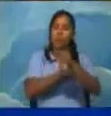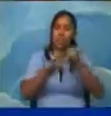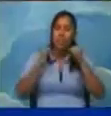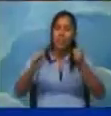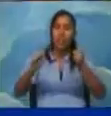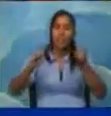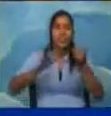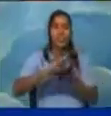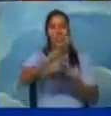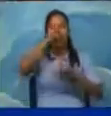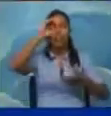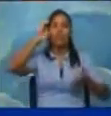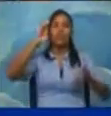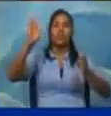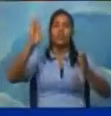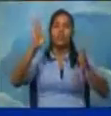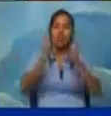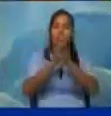Yes. Yeah.